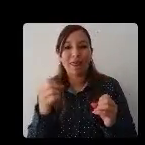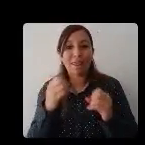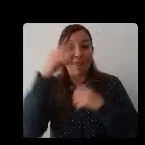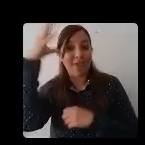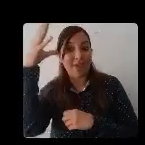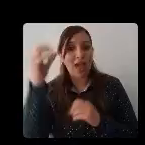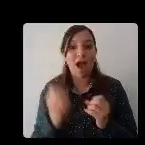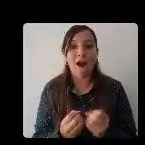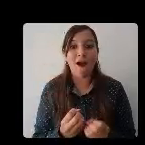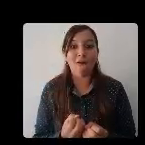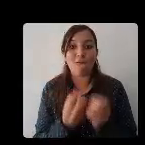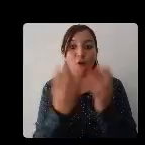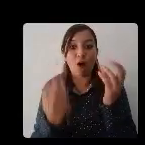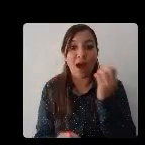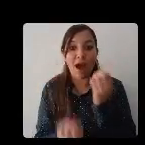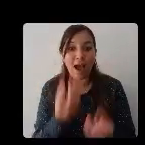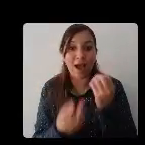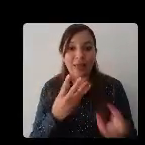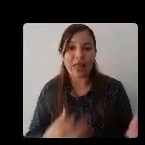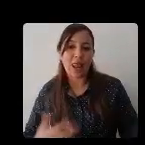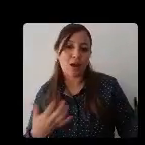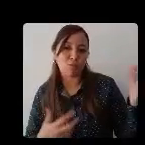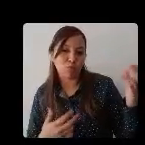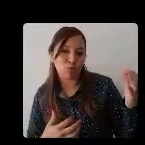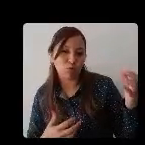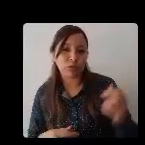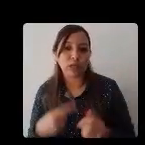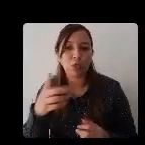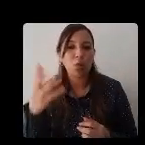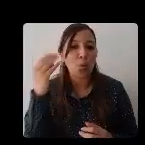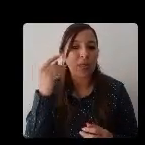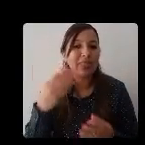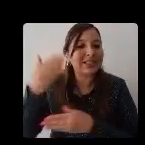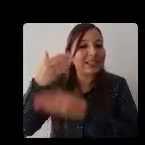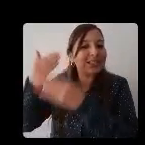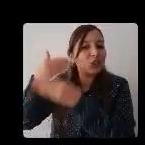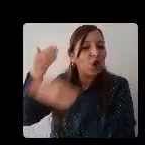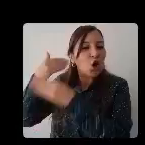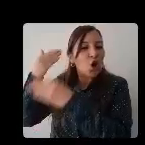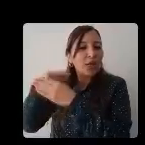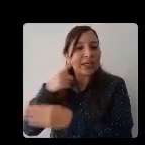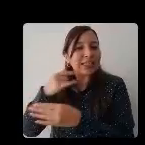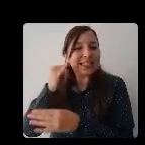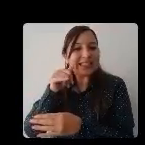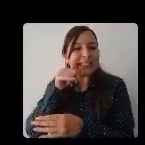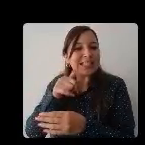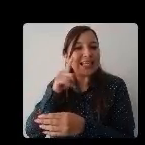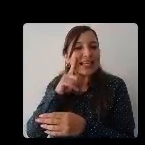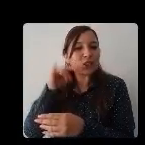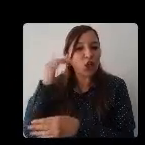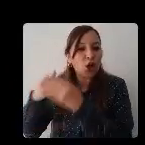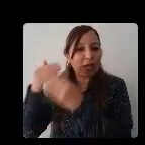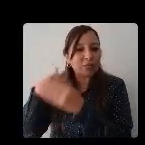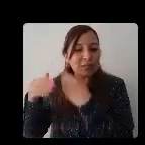que se queden más de un día con ustedes. Cuéntame un poco. ¿Qué acciones se han realizado